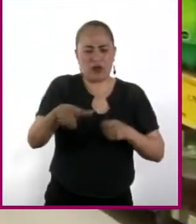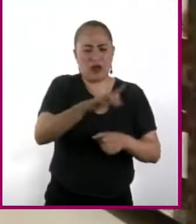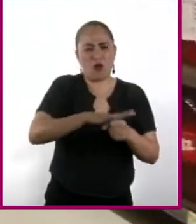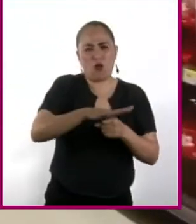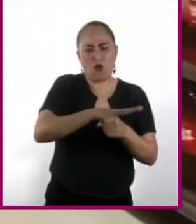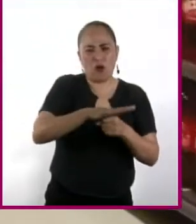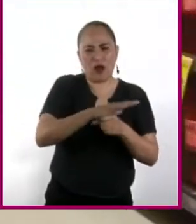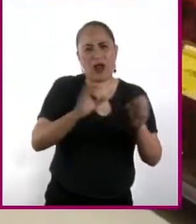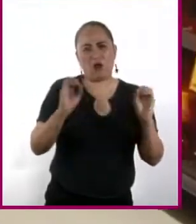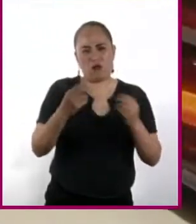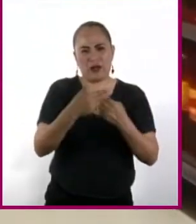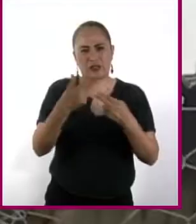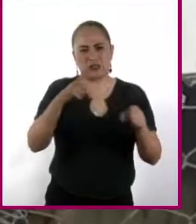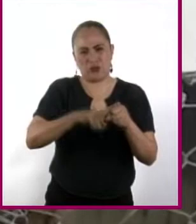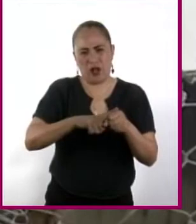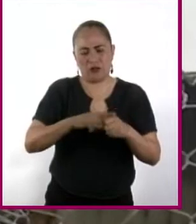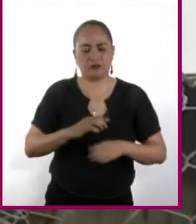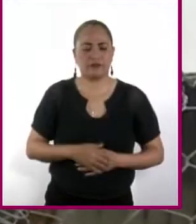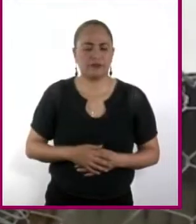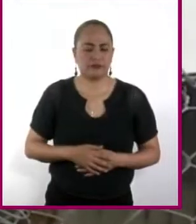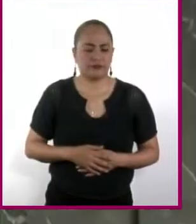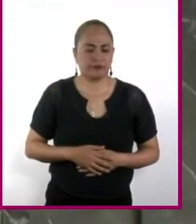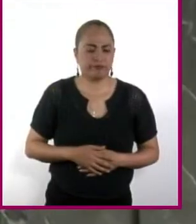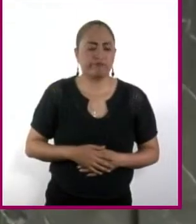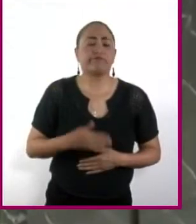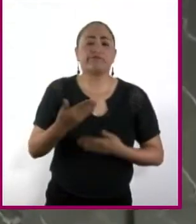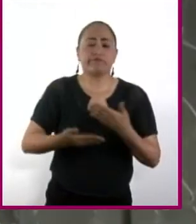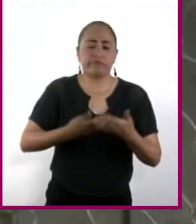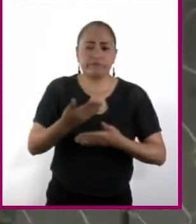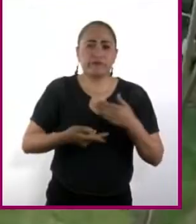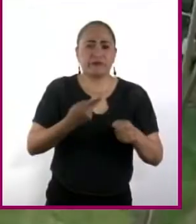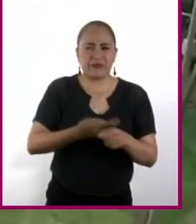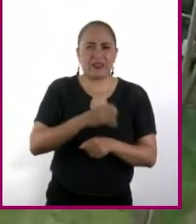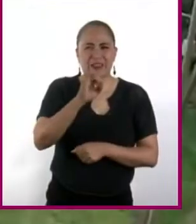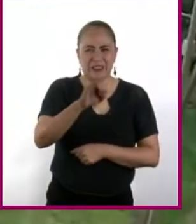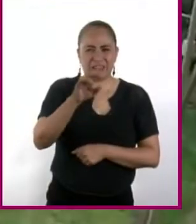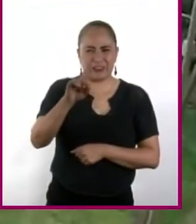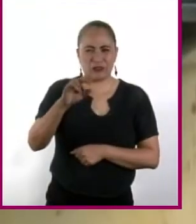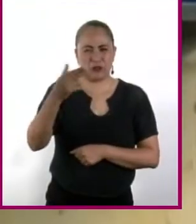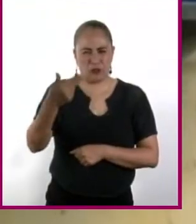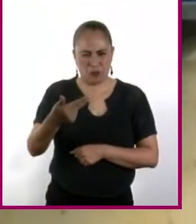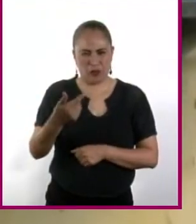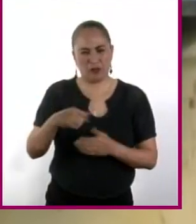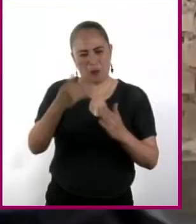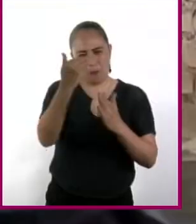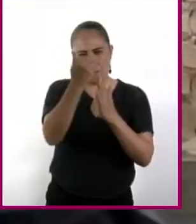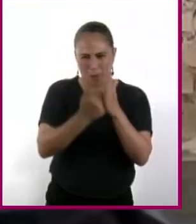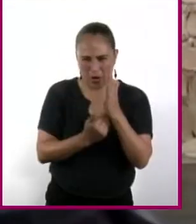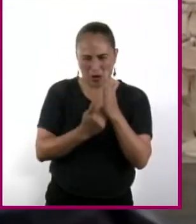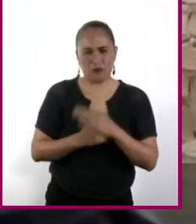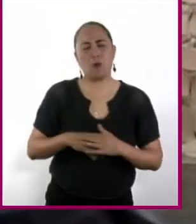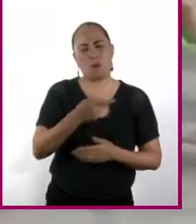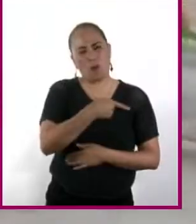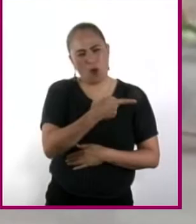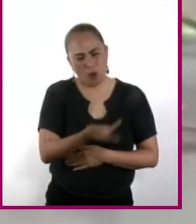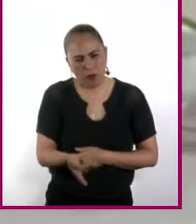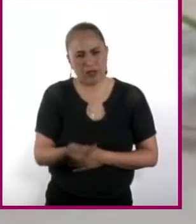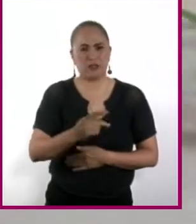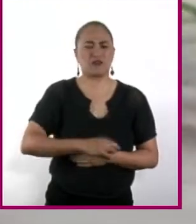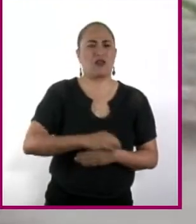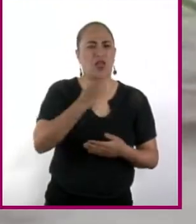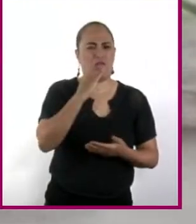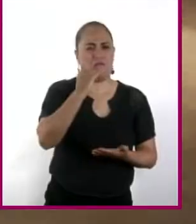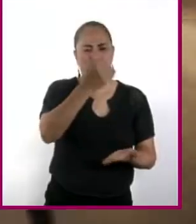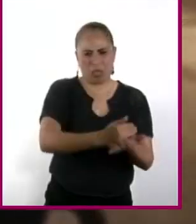locales y nacionales. Algunas consecuencias de un índice bajo son la generación de pobreza, marginación,